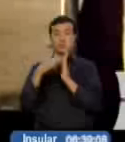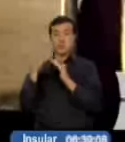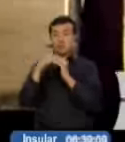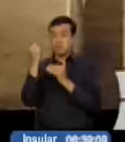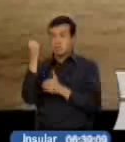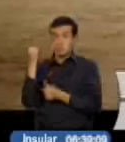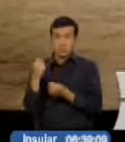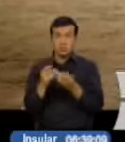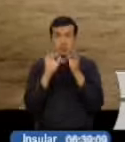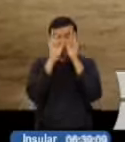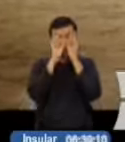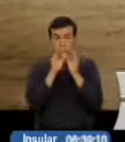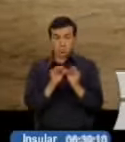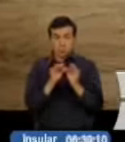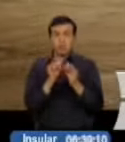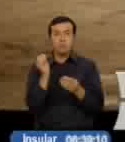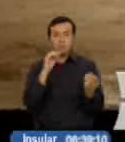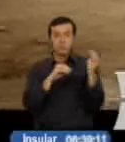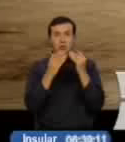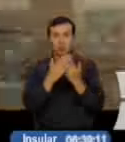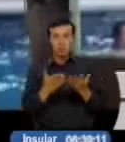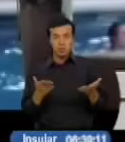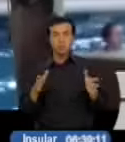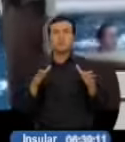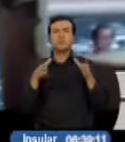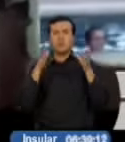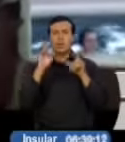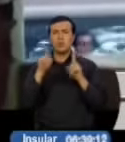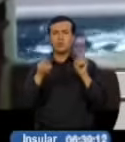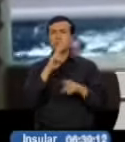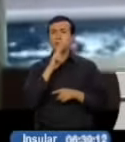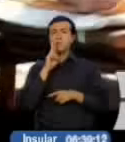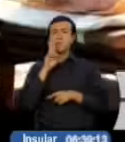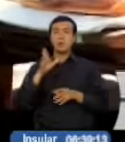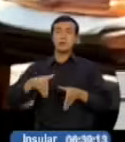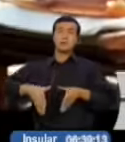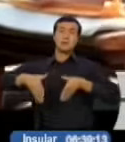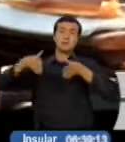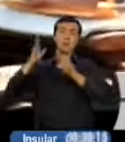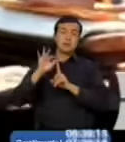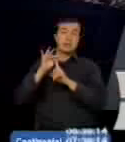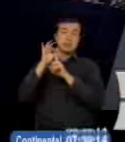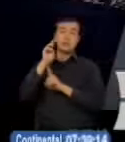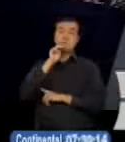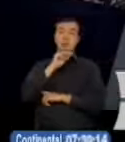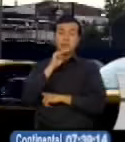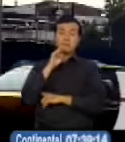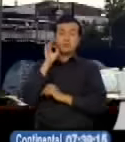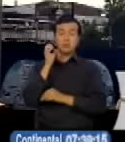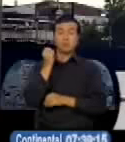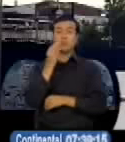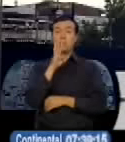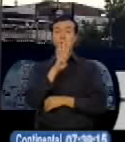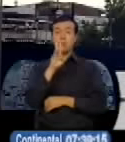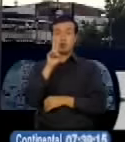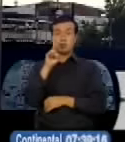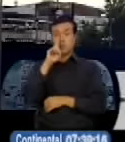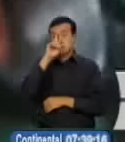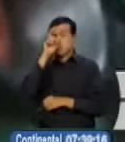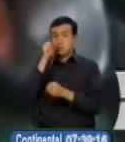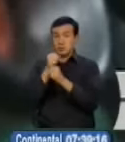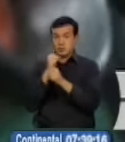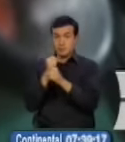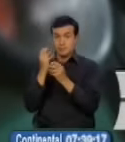la restauración, equipamiento y puesta en marcha de varios restaurantes en un edificio histórico de Manta, generando 42 empleos directos.